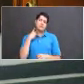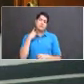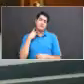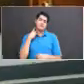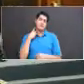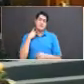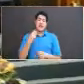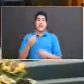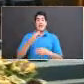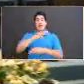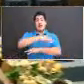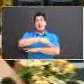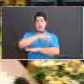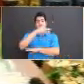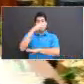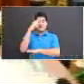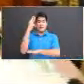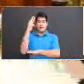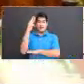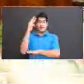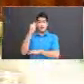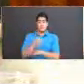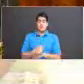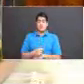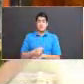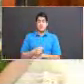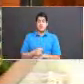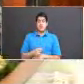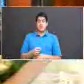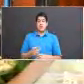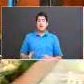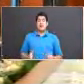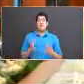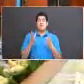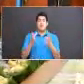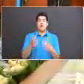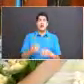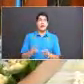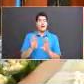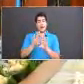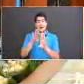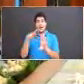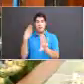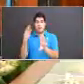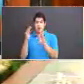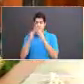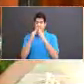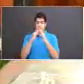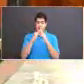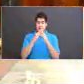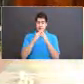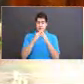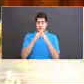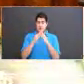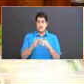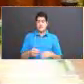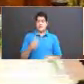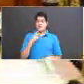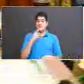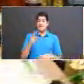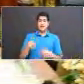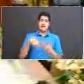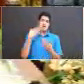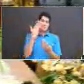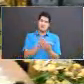Y al amanecer la fueron a dejar a la puerta de la casa. Y dice que ella cayó